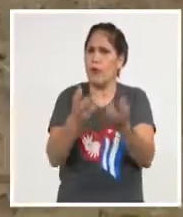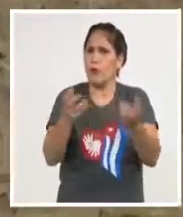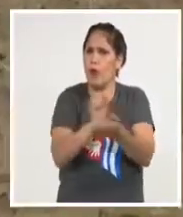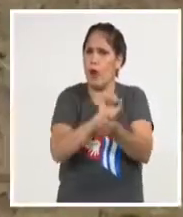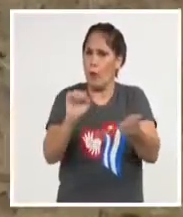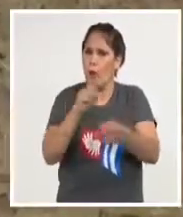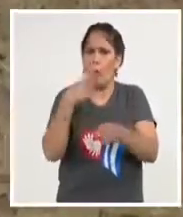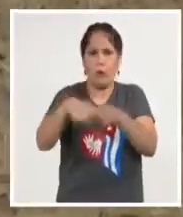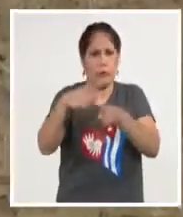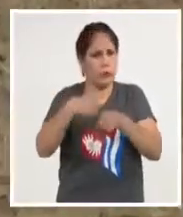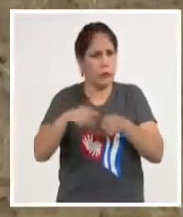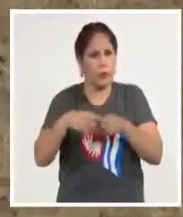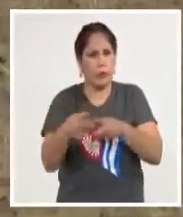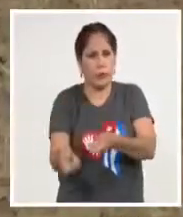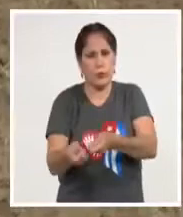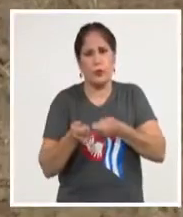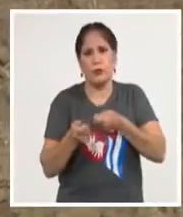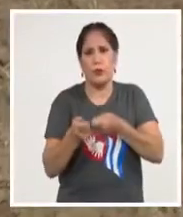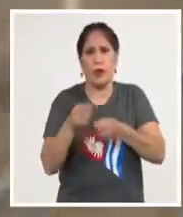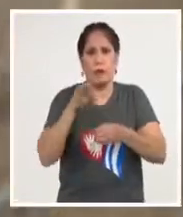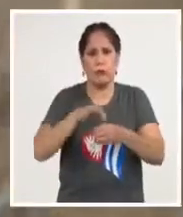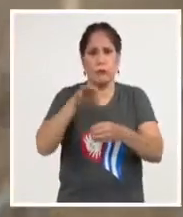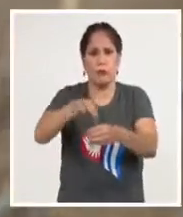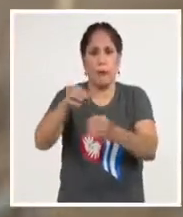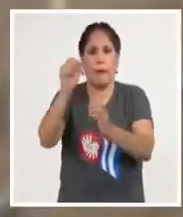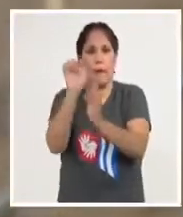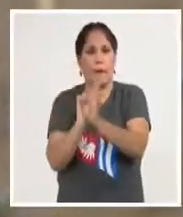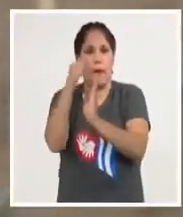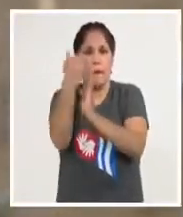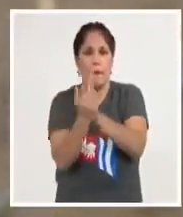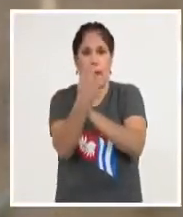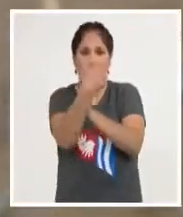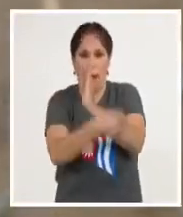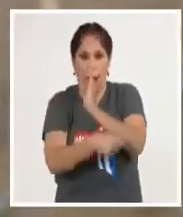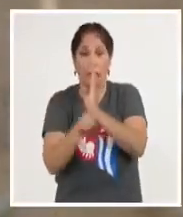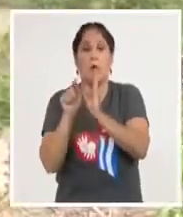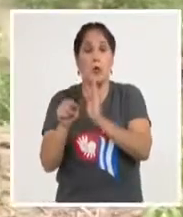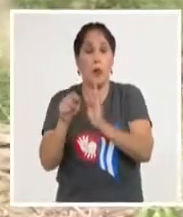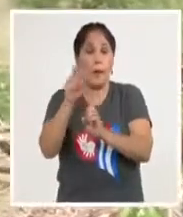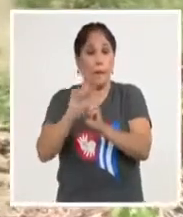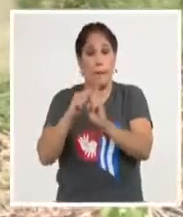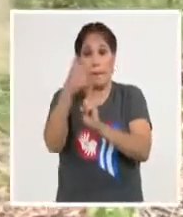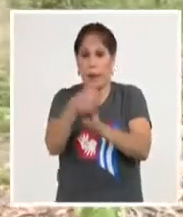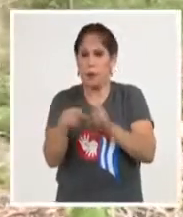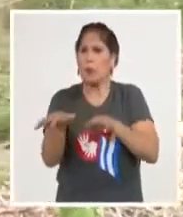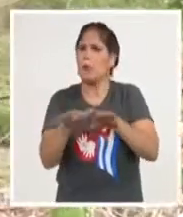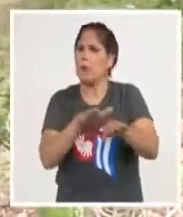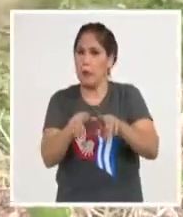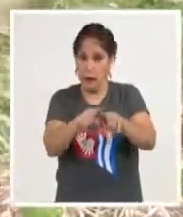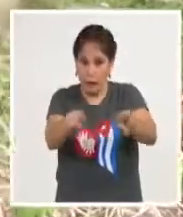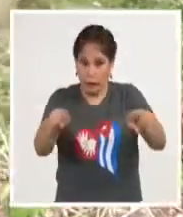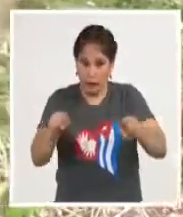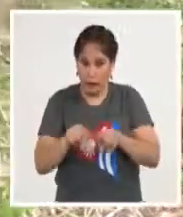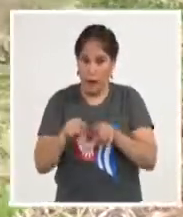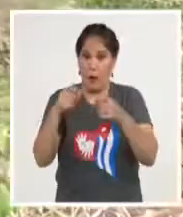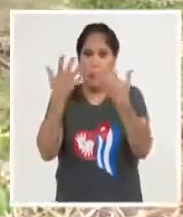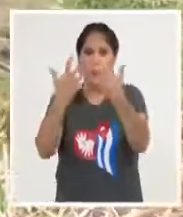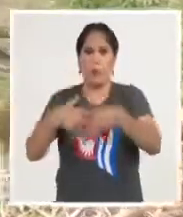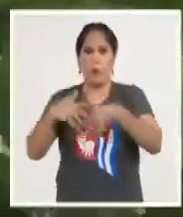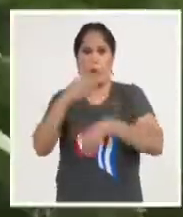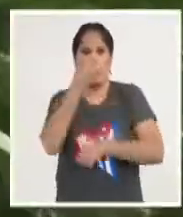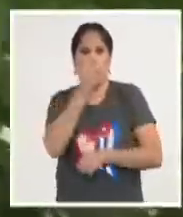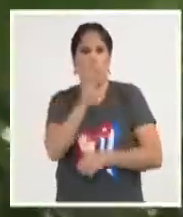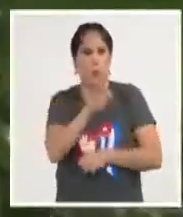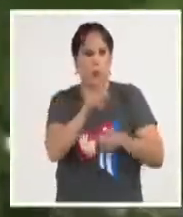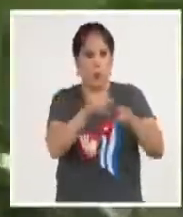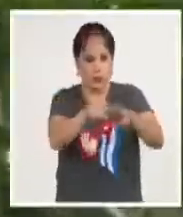otras plantaciones de yucas intercaladas con plátanos, acción que denota la preparación de 80 nuevas hectáreas para la producción de alimentos. De